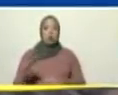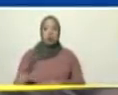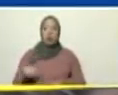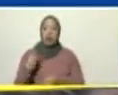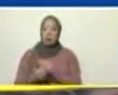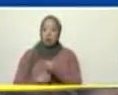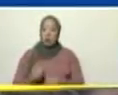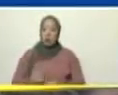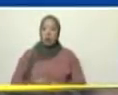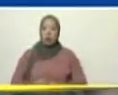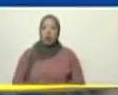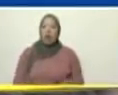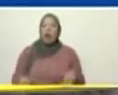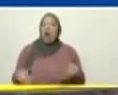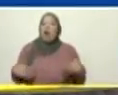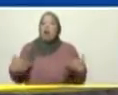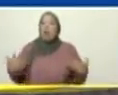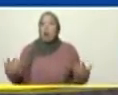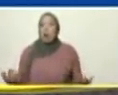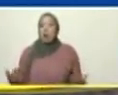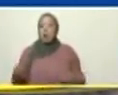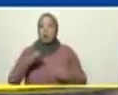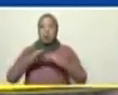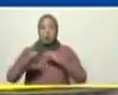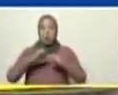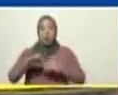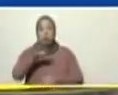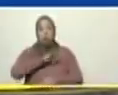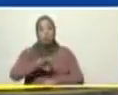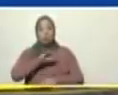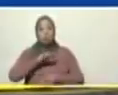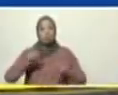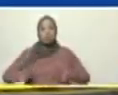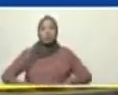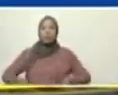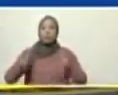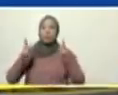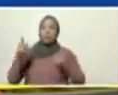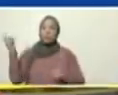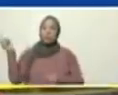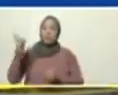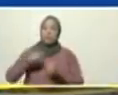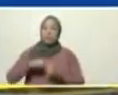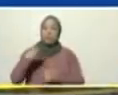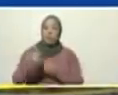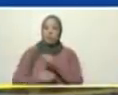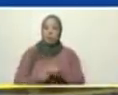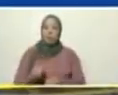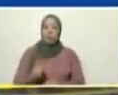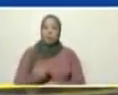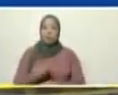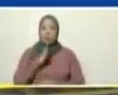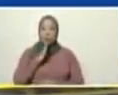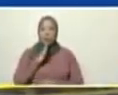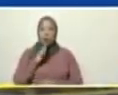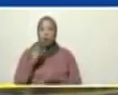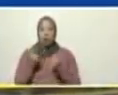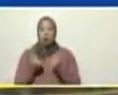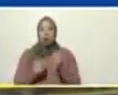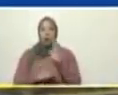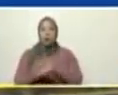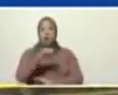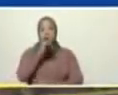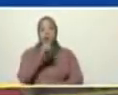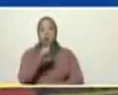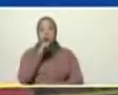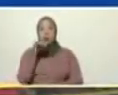hacer? ¿Cuál va a ser la comunicación que permita que no nos perdamos en la avalancha de desinformación